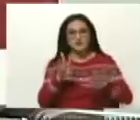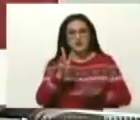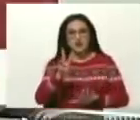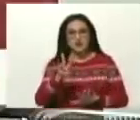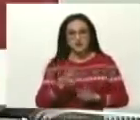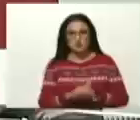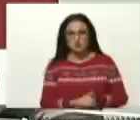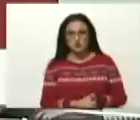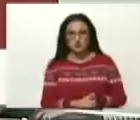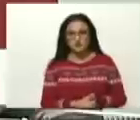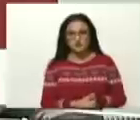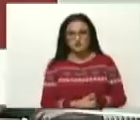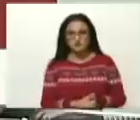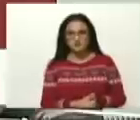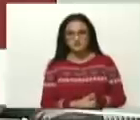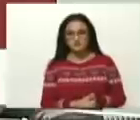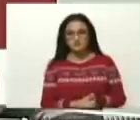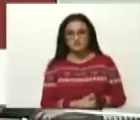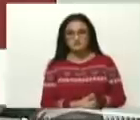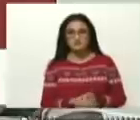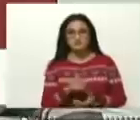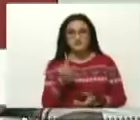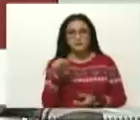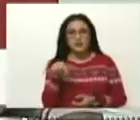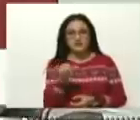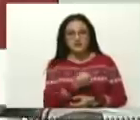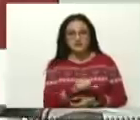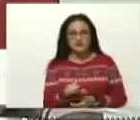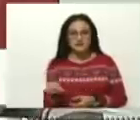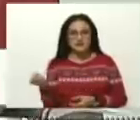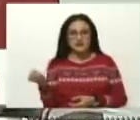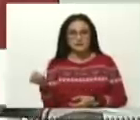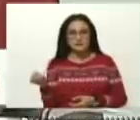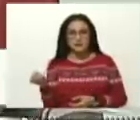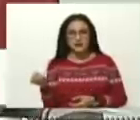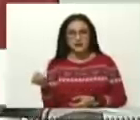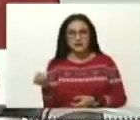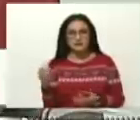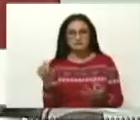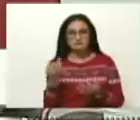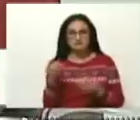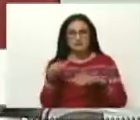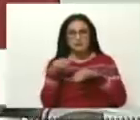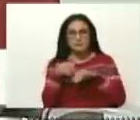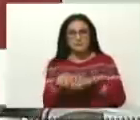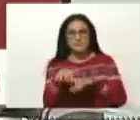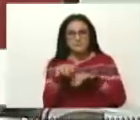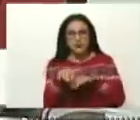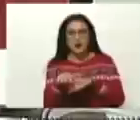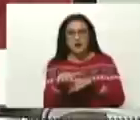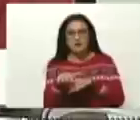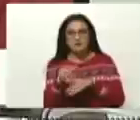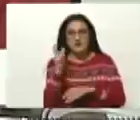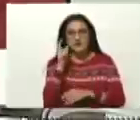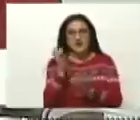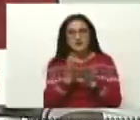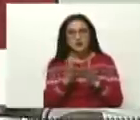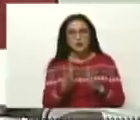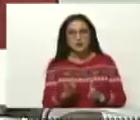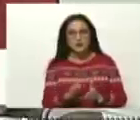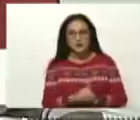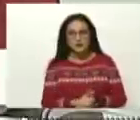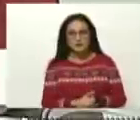98. Además, hubo esta semana una extraordinaria marcha de en el Día del Estudiante